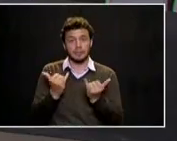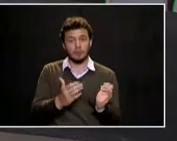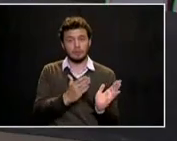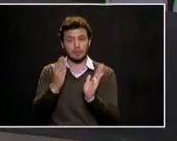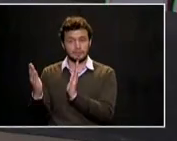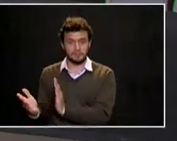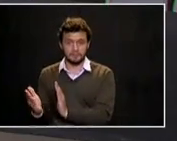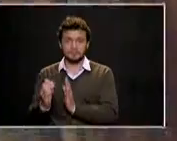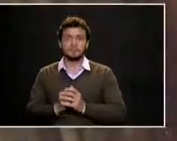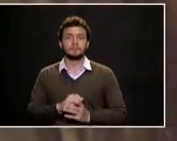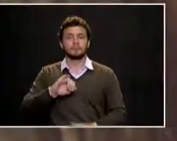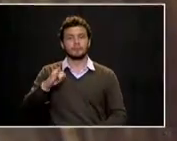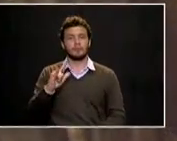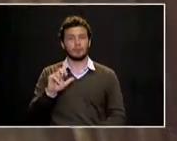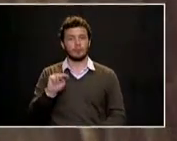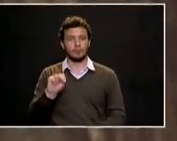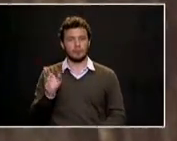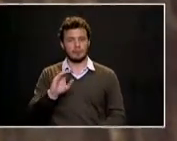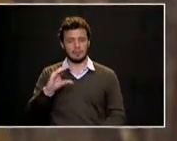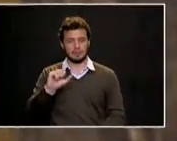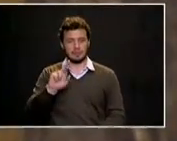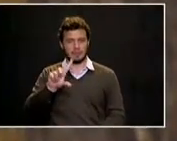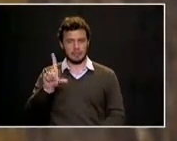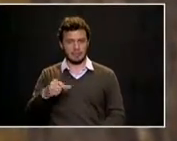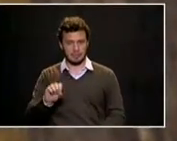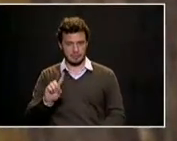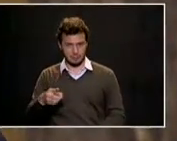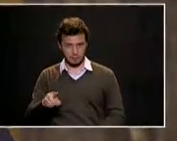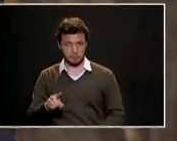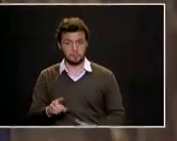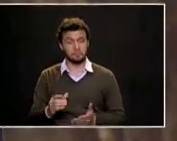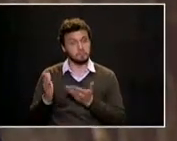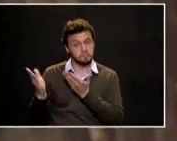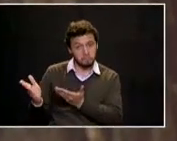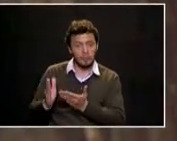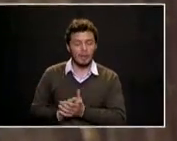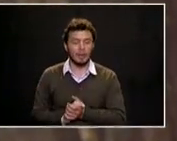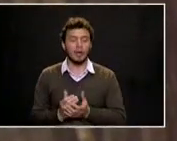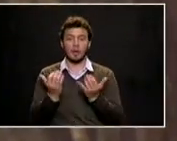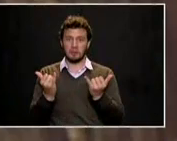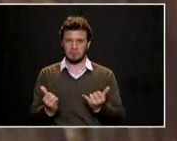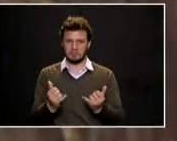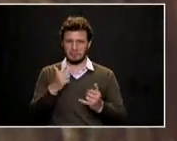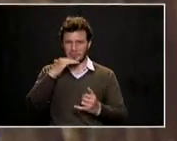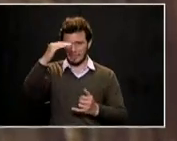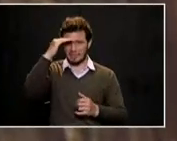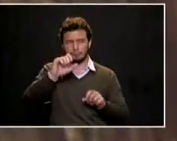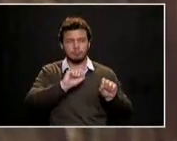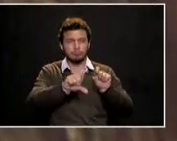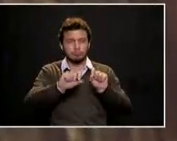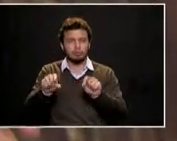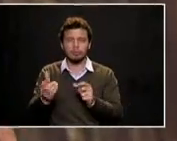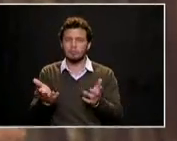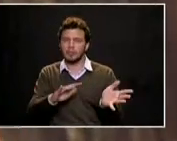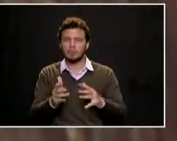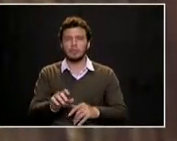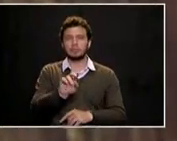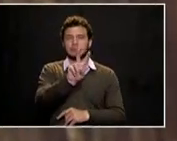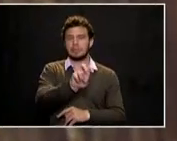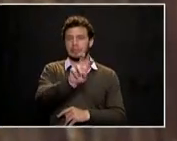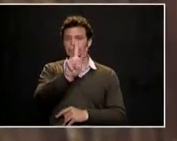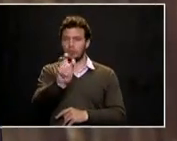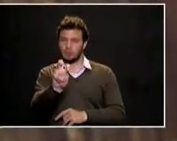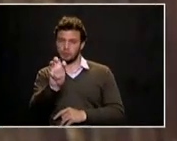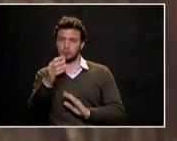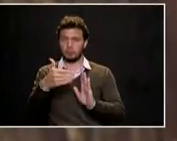Vélez. Bueno, hoy Medellín, según el censo, tiene 78 mil venezolanos, pero la colonia de venezolanos